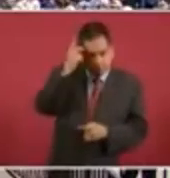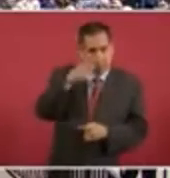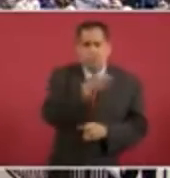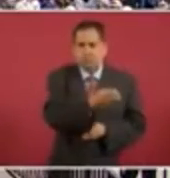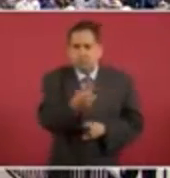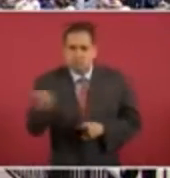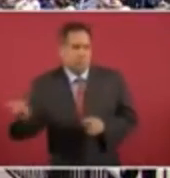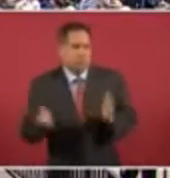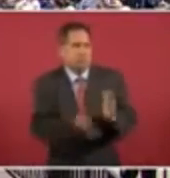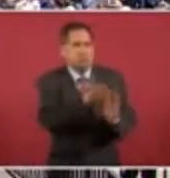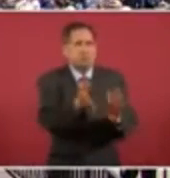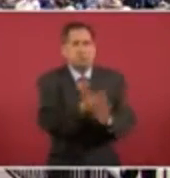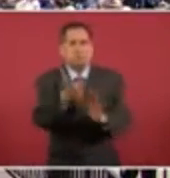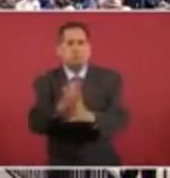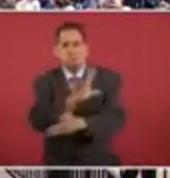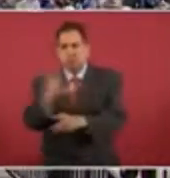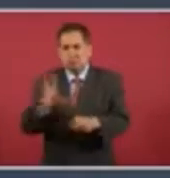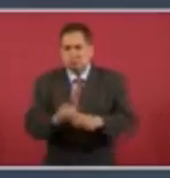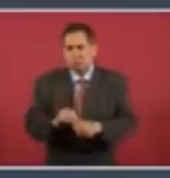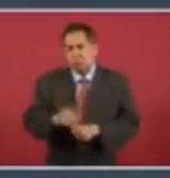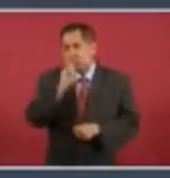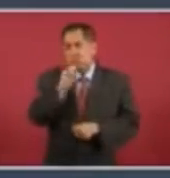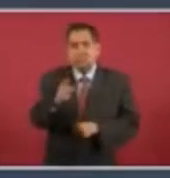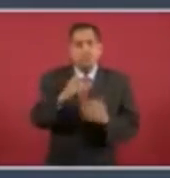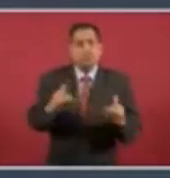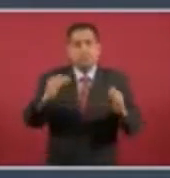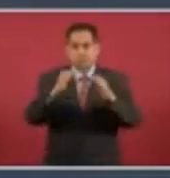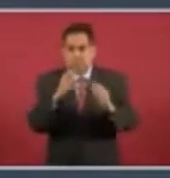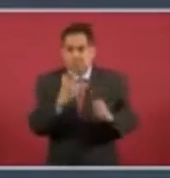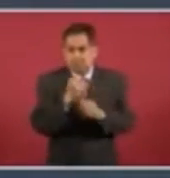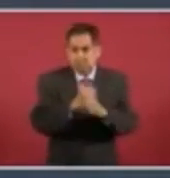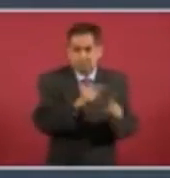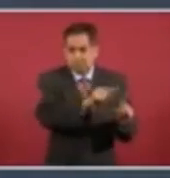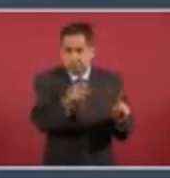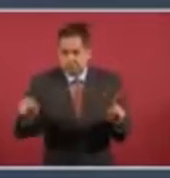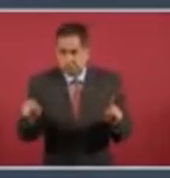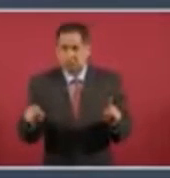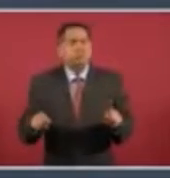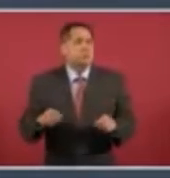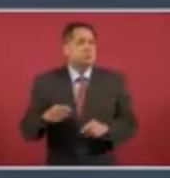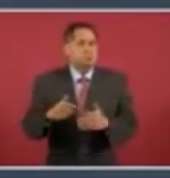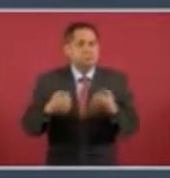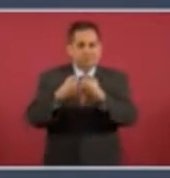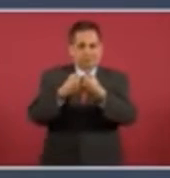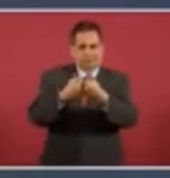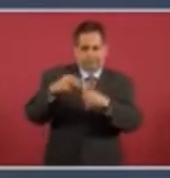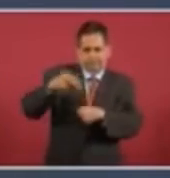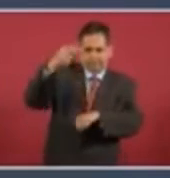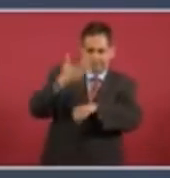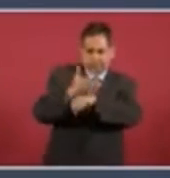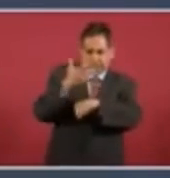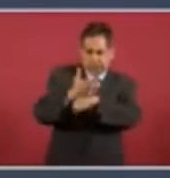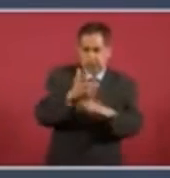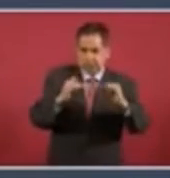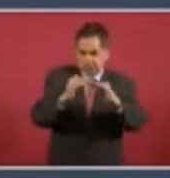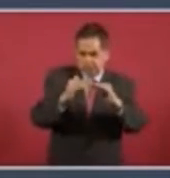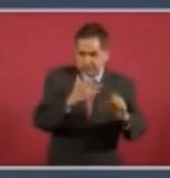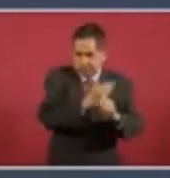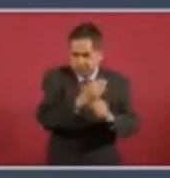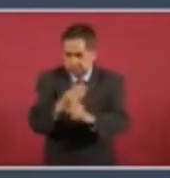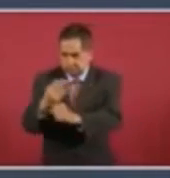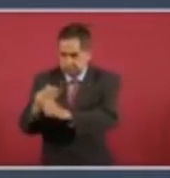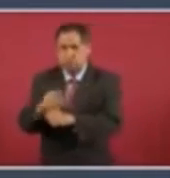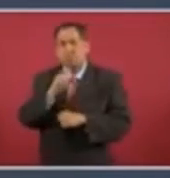Hemos comenzado el programa de mejoramiento urbano y vivienda, tanto en ciudades de la frontera norte como